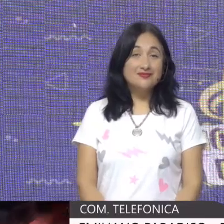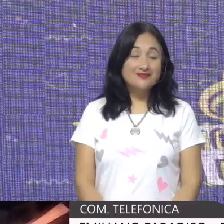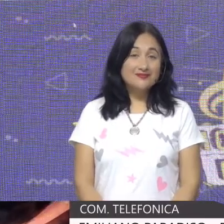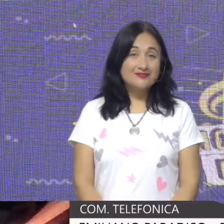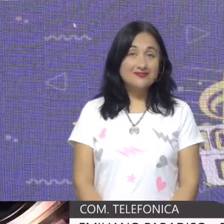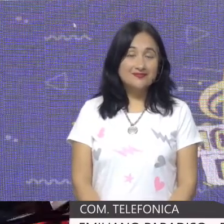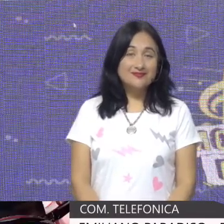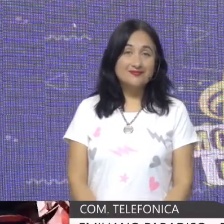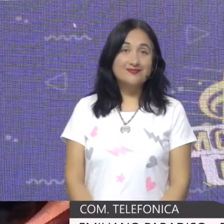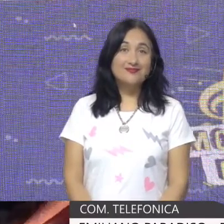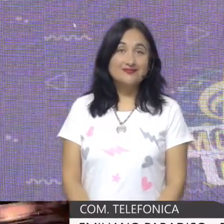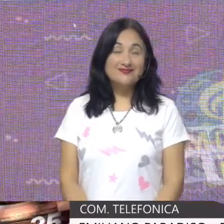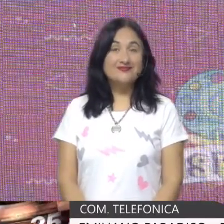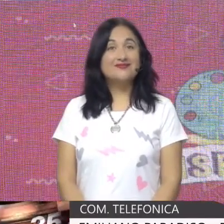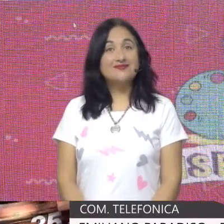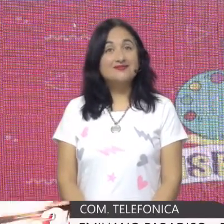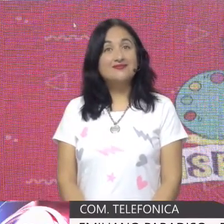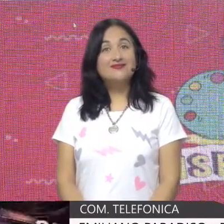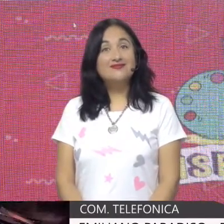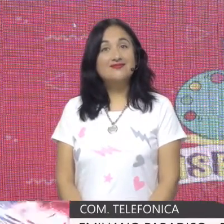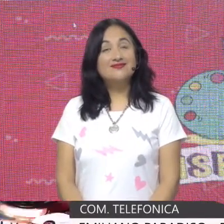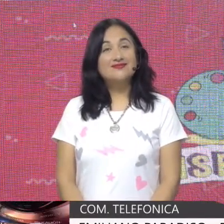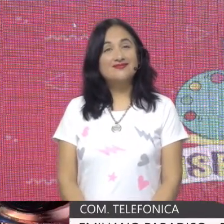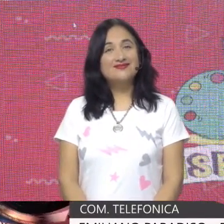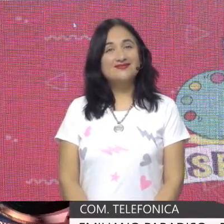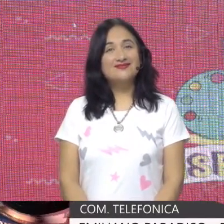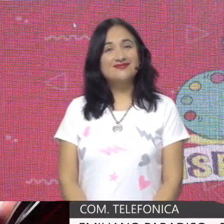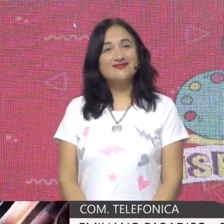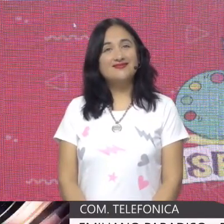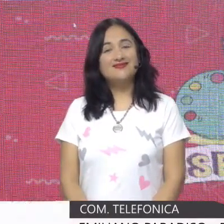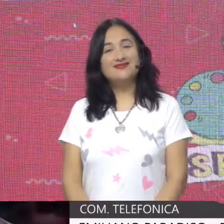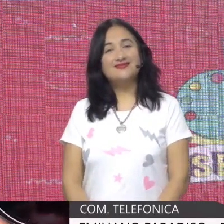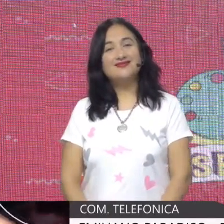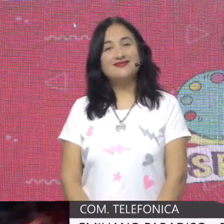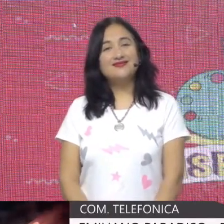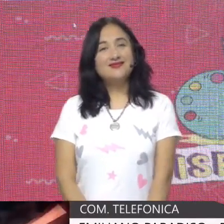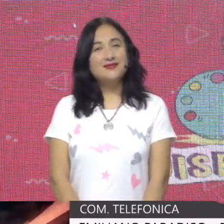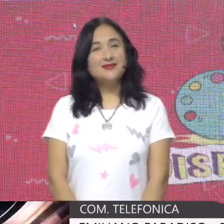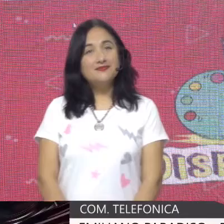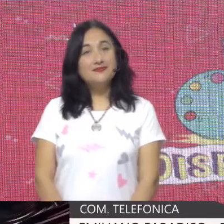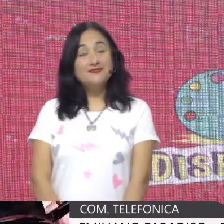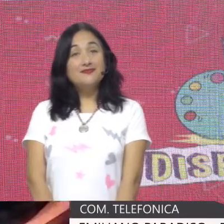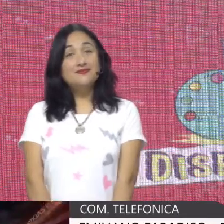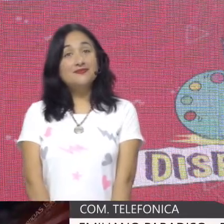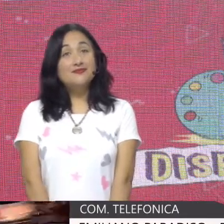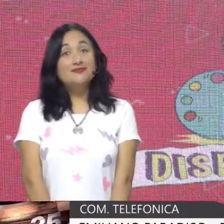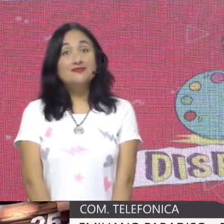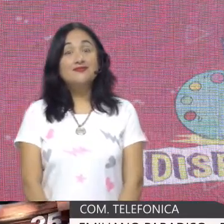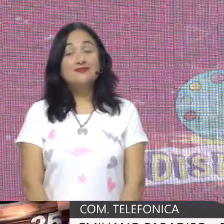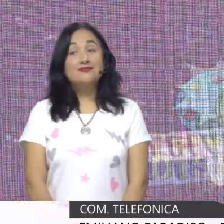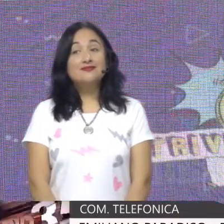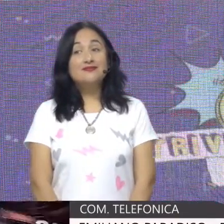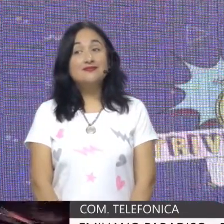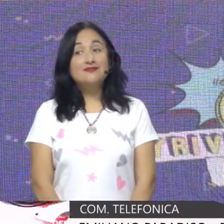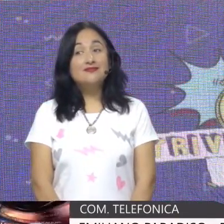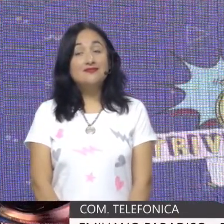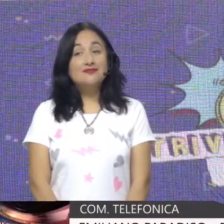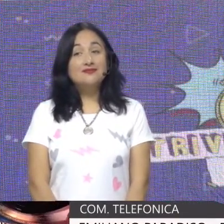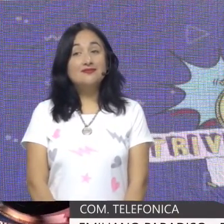de decir que estamos a la altura de las circunstancias, la cantidad de jóvenes que están inscritos. Ayer ya teníamos más de 6.000 participantes en